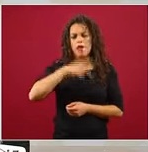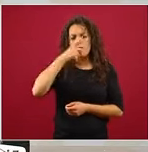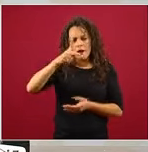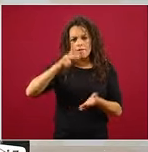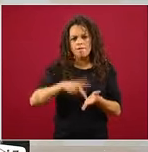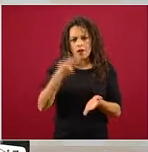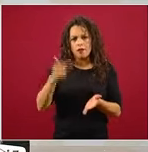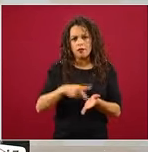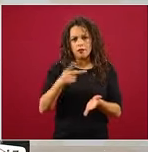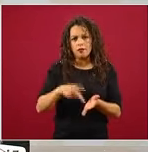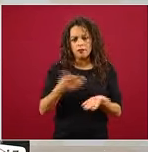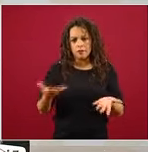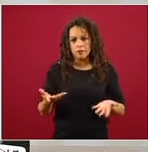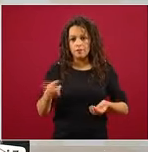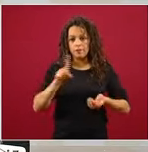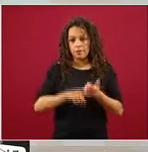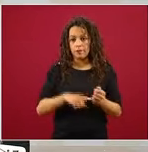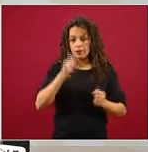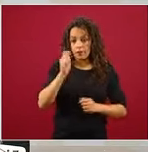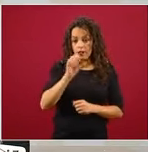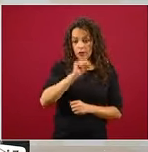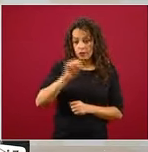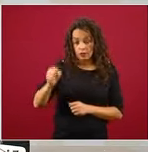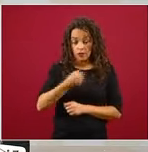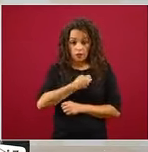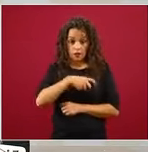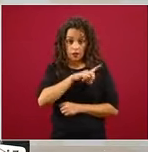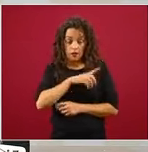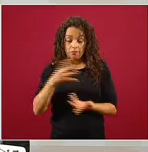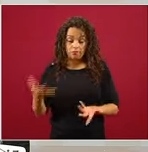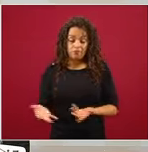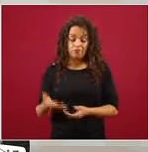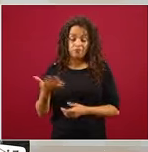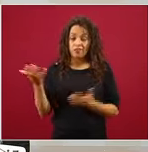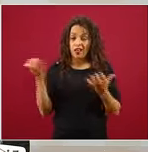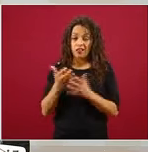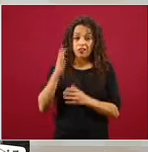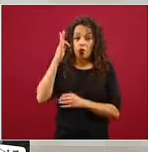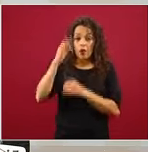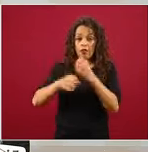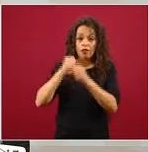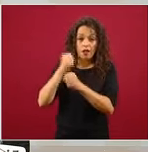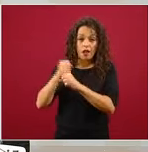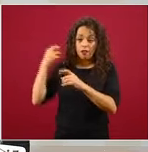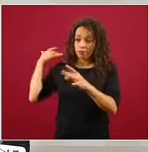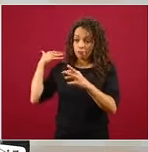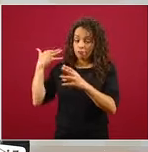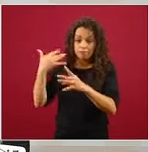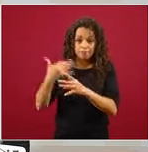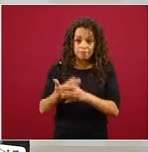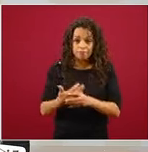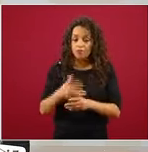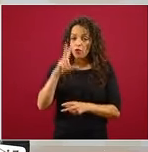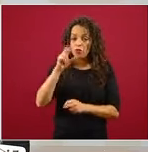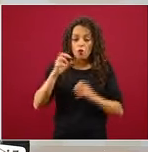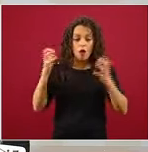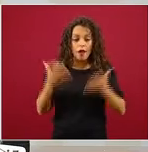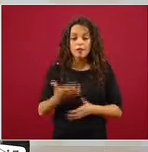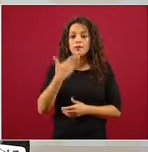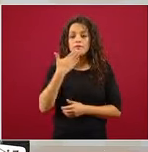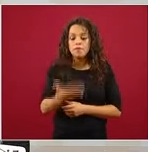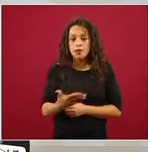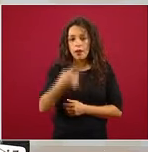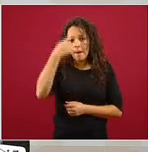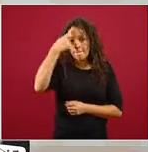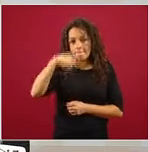sector salud desde hace 40 años no se desarrolló al ritmo que tenía que desarrollarse y hay una